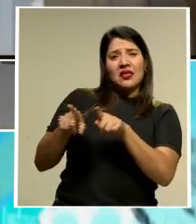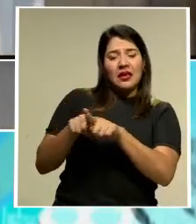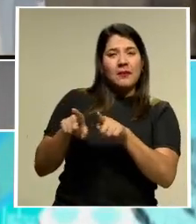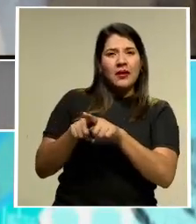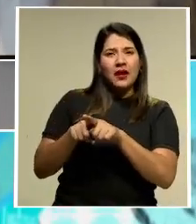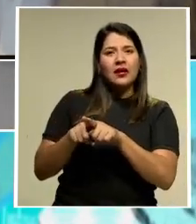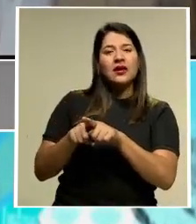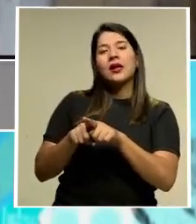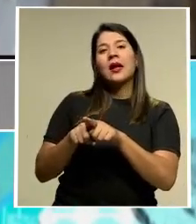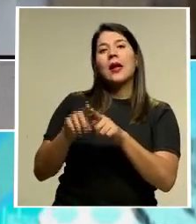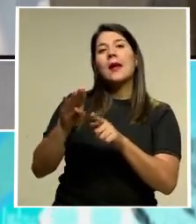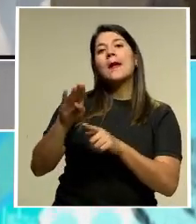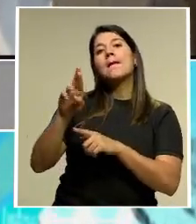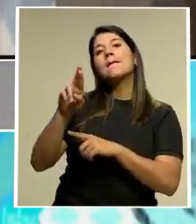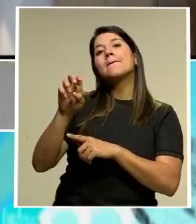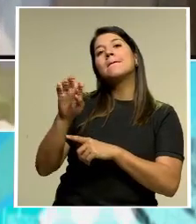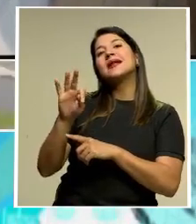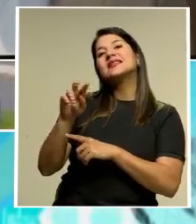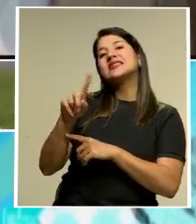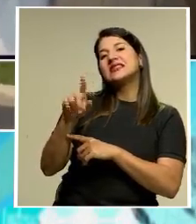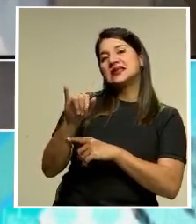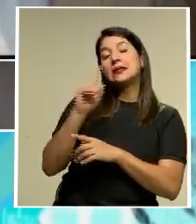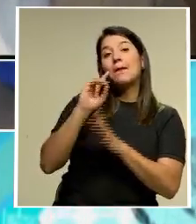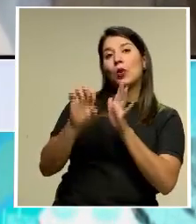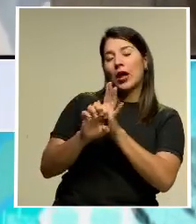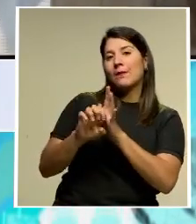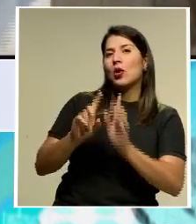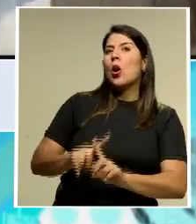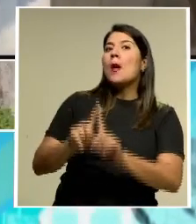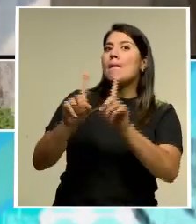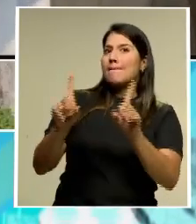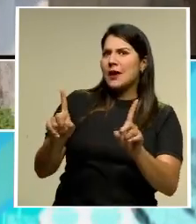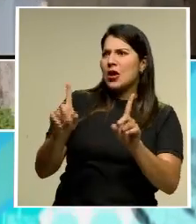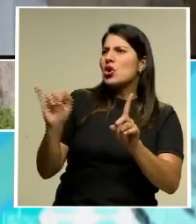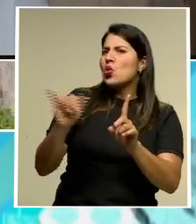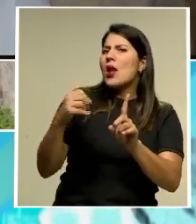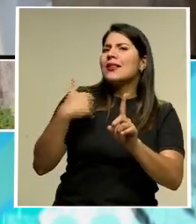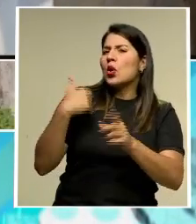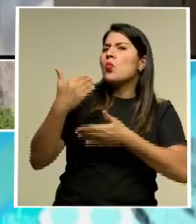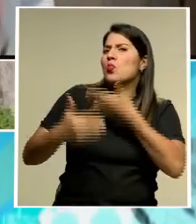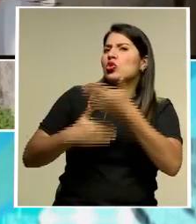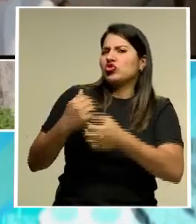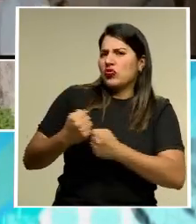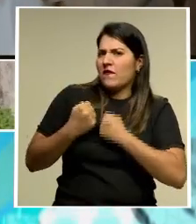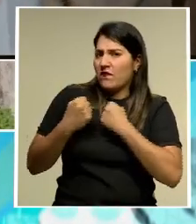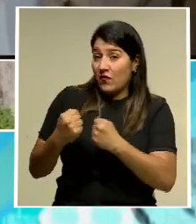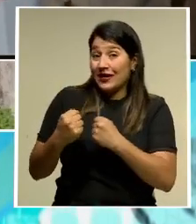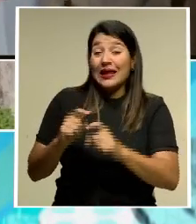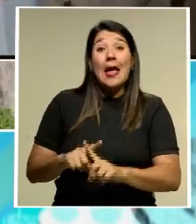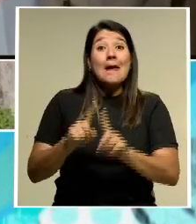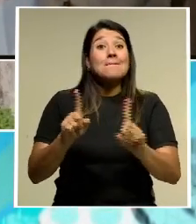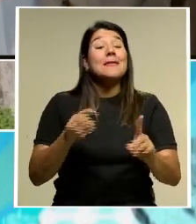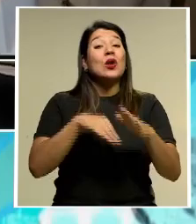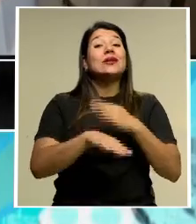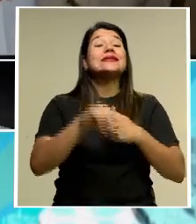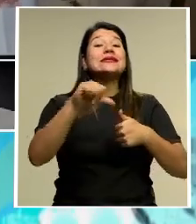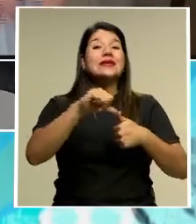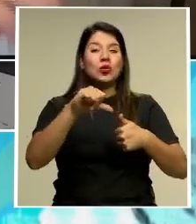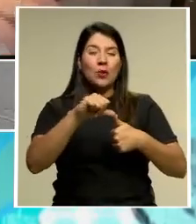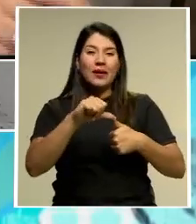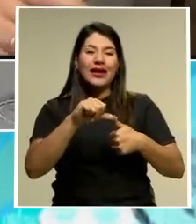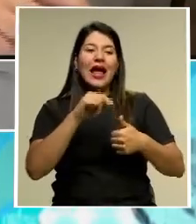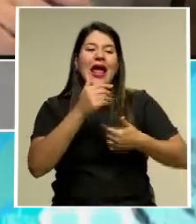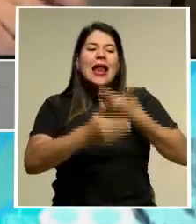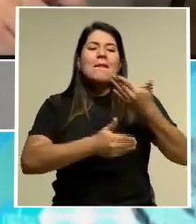tiempos, el Brexit, por ejemplo. Aún así, tienen un proceso muy robusto. En el caso nuestro, lo que decimos es que el proceso